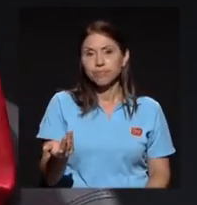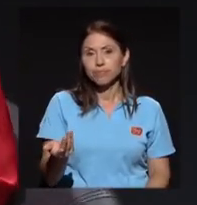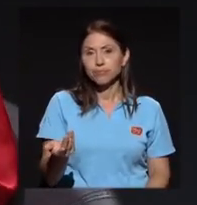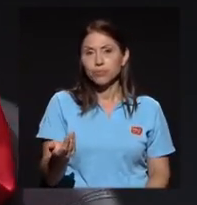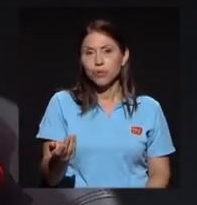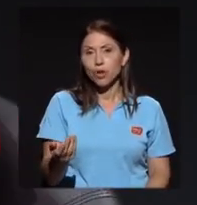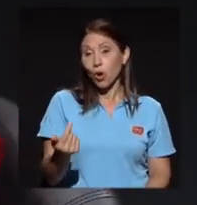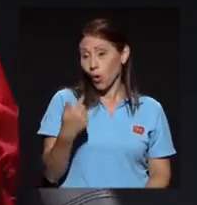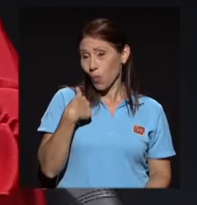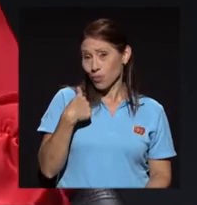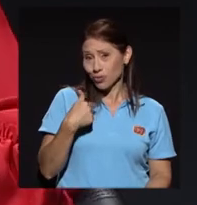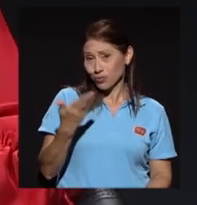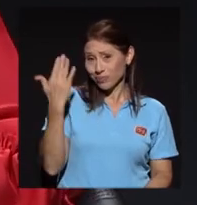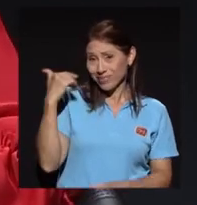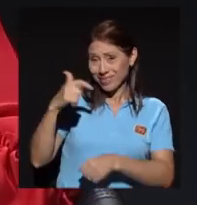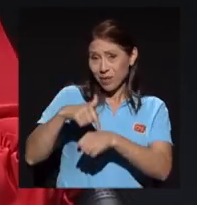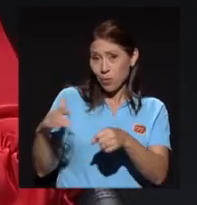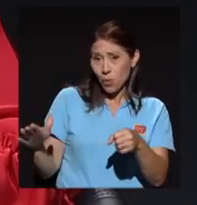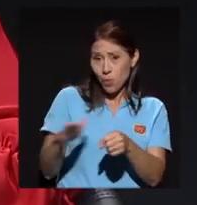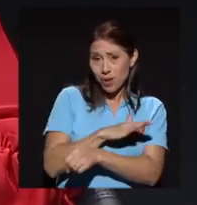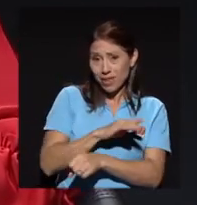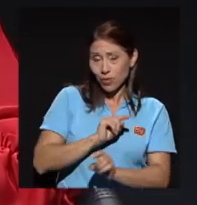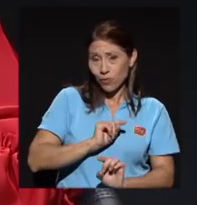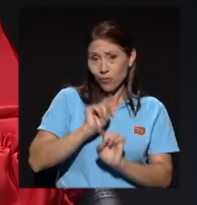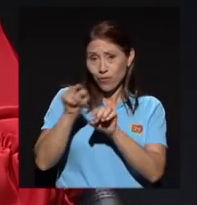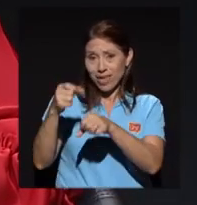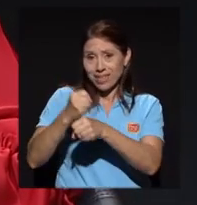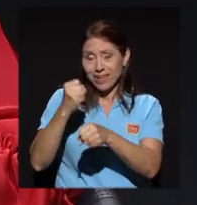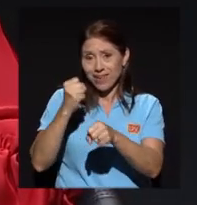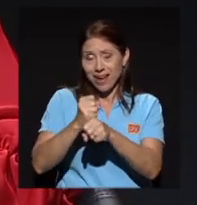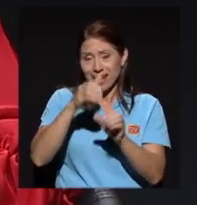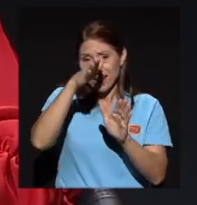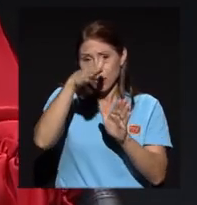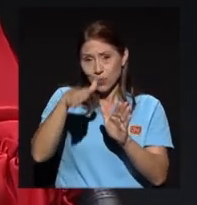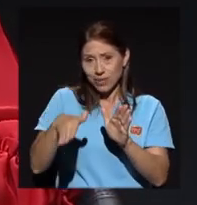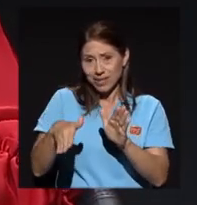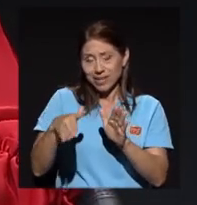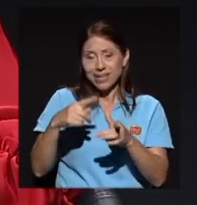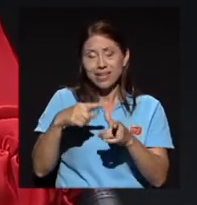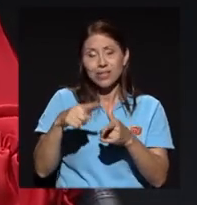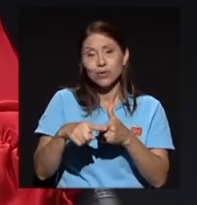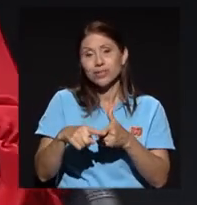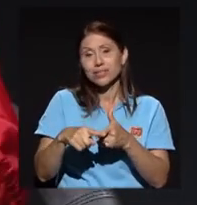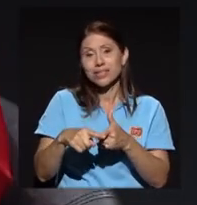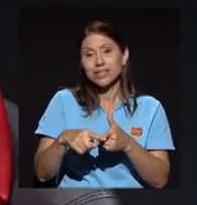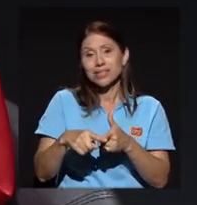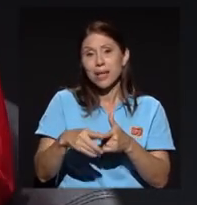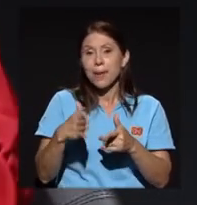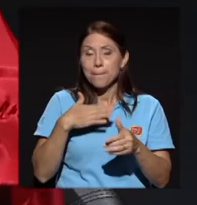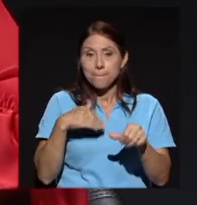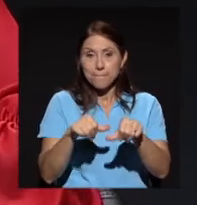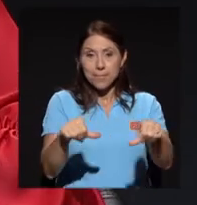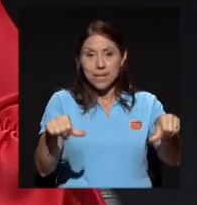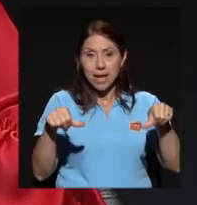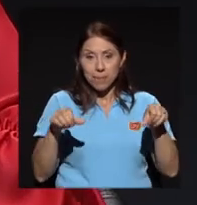Como yo me fui a trabajar tiempo completo a la Contraloría General de la República, entonces mi ámbito